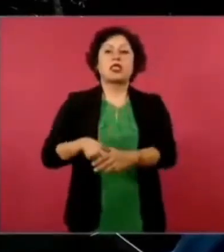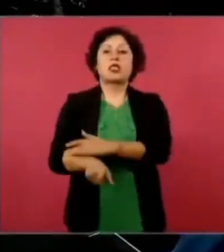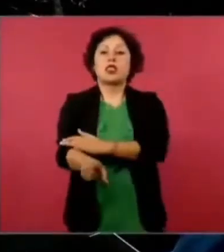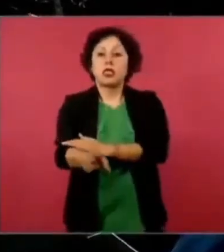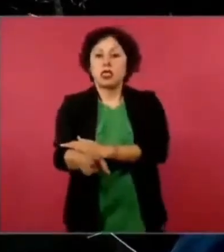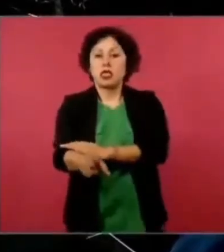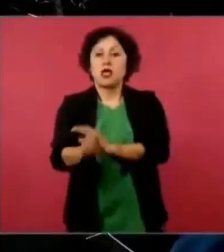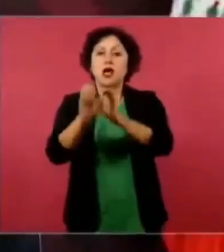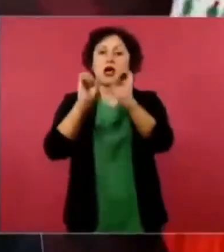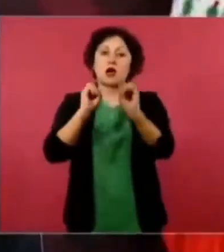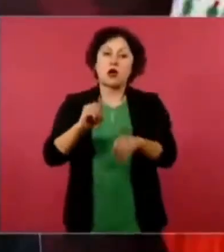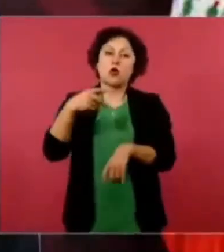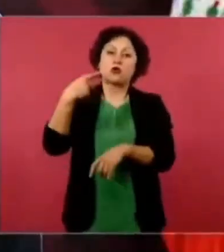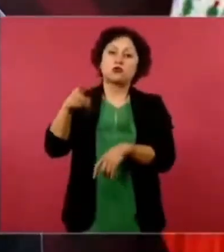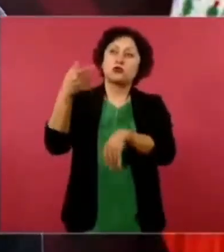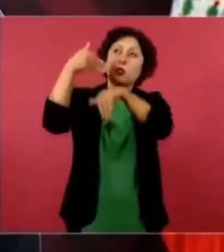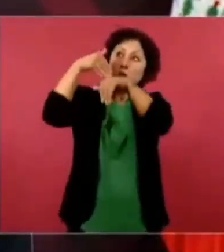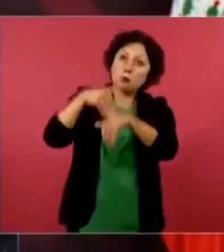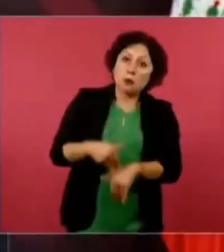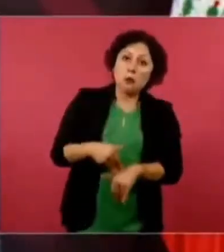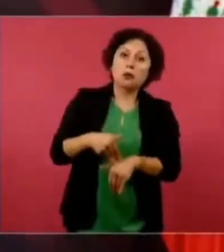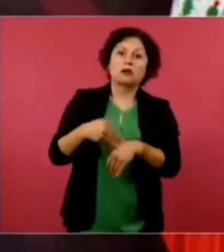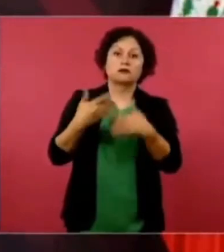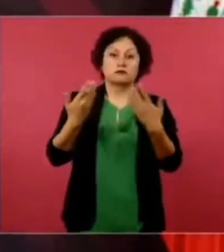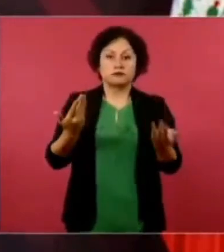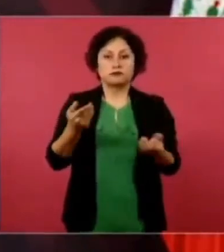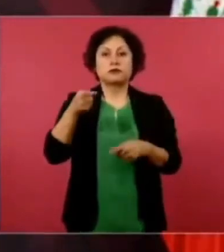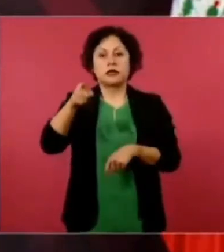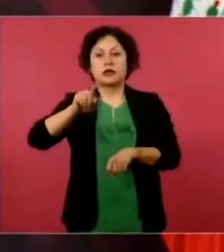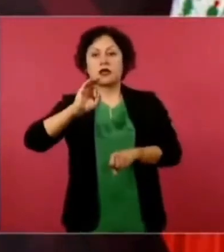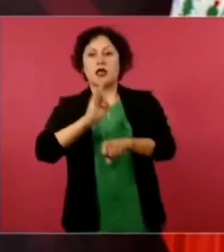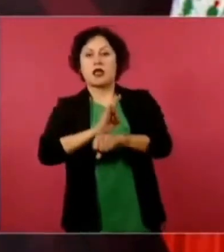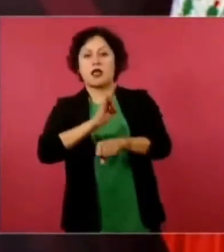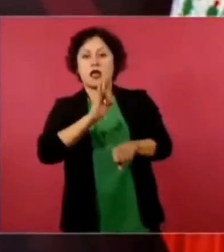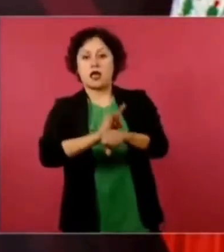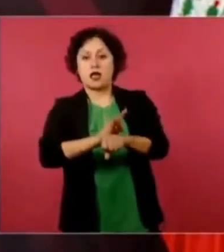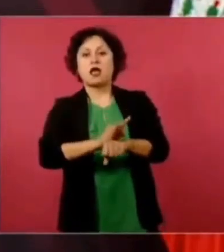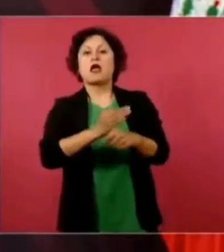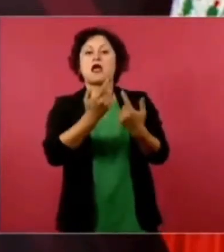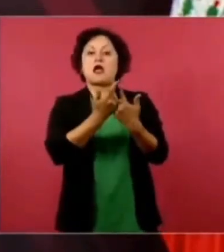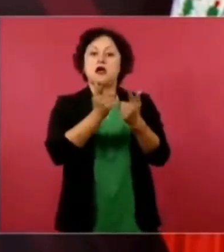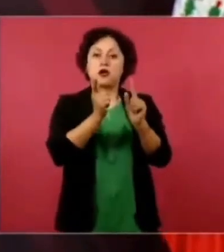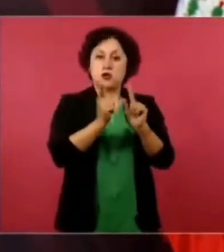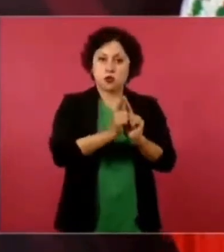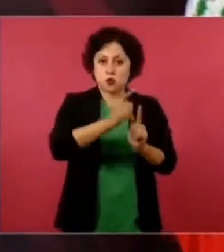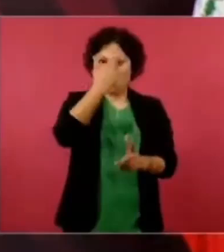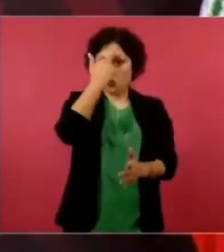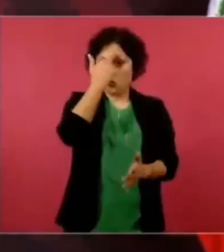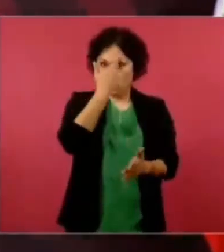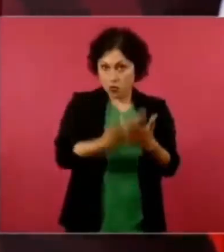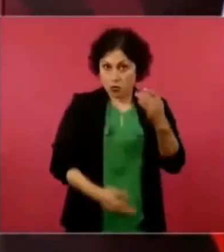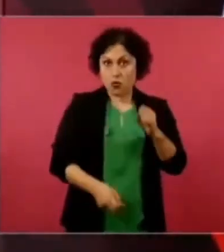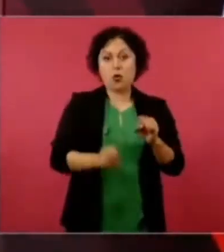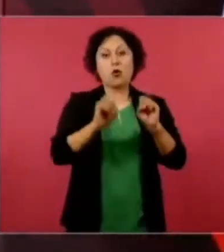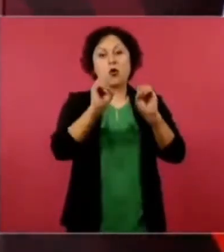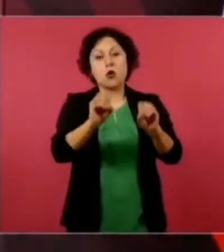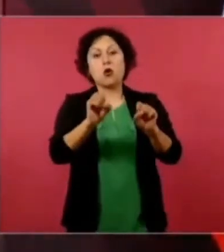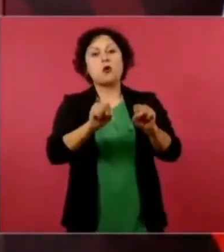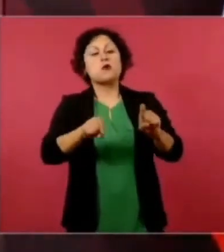y protegen a la delincuencia organizada y protegen a la delincuencia de cuello blanco.